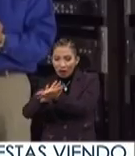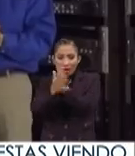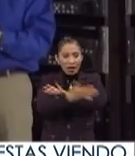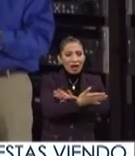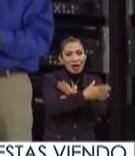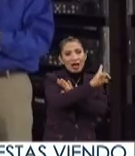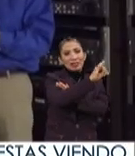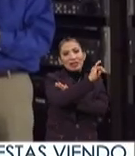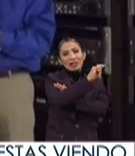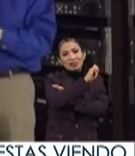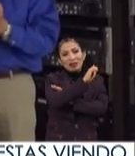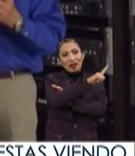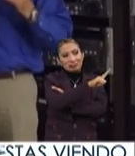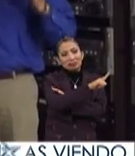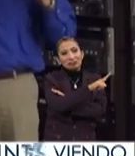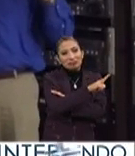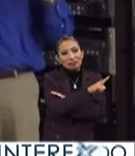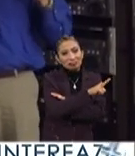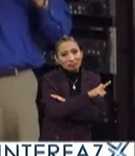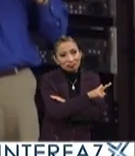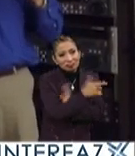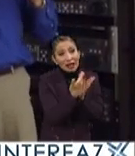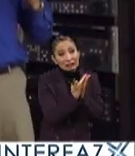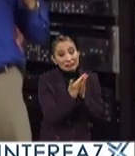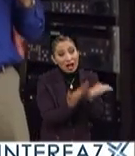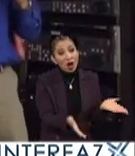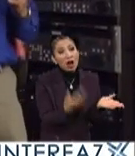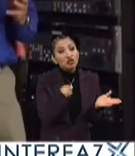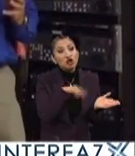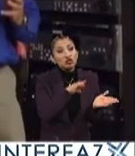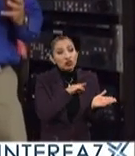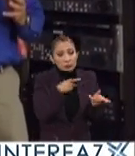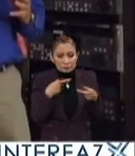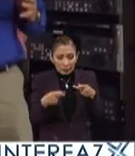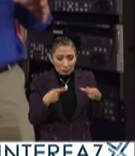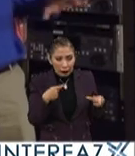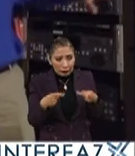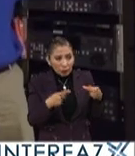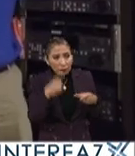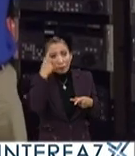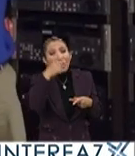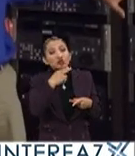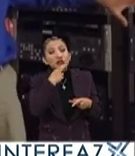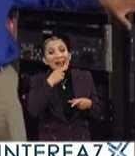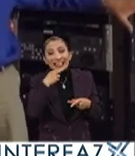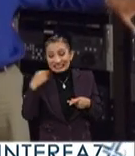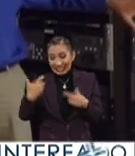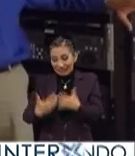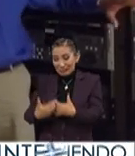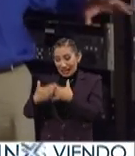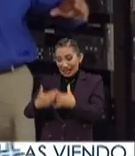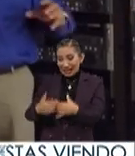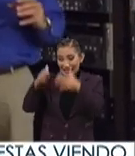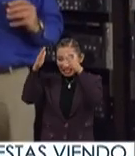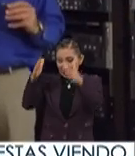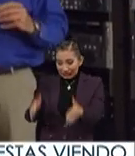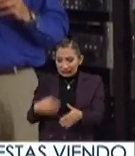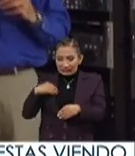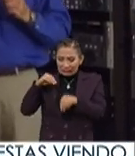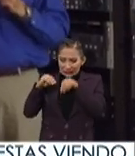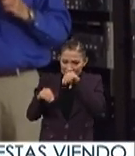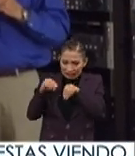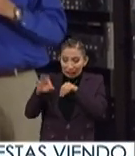formato digital. Entonces, ahora estamos haciendo los planes para usar estas máquinas y